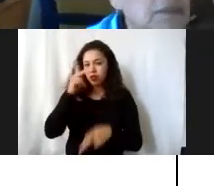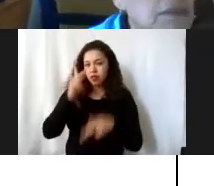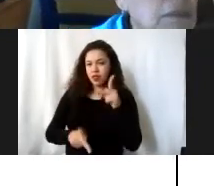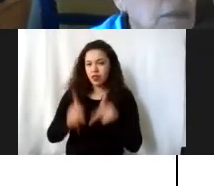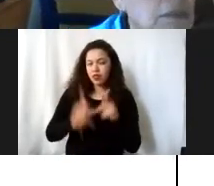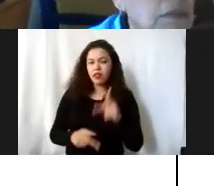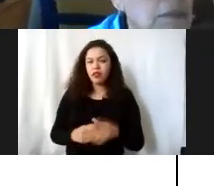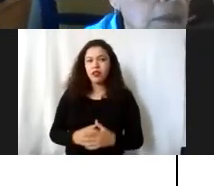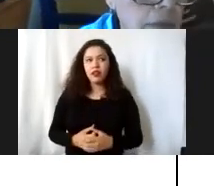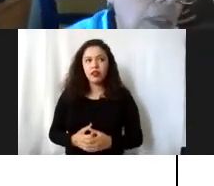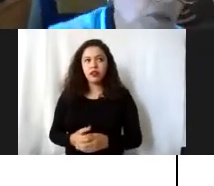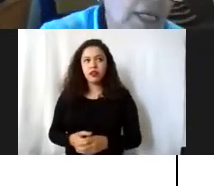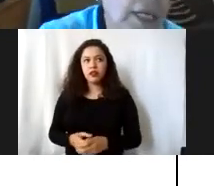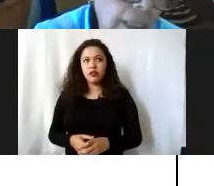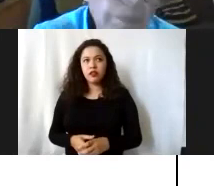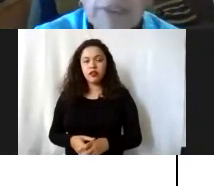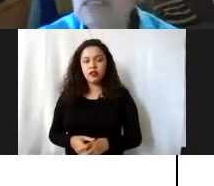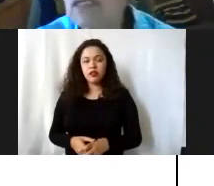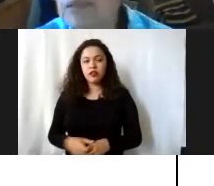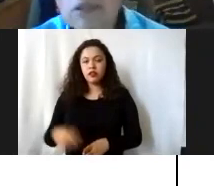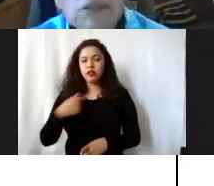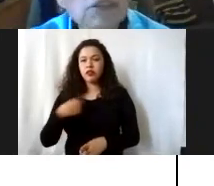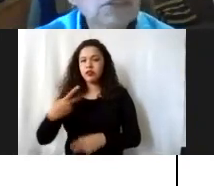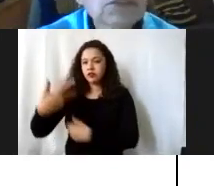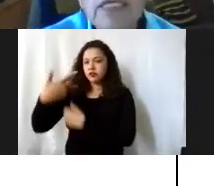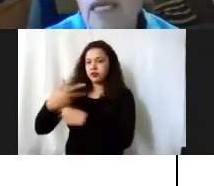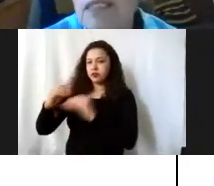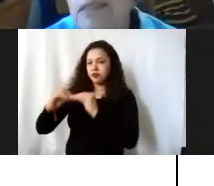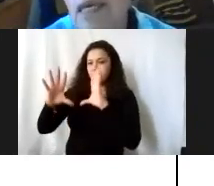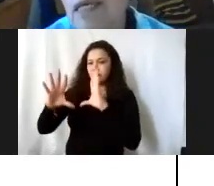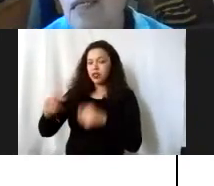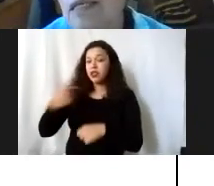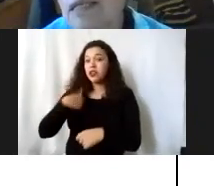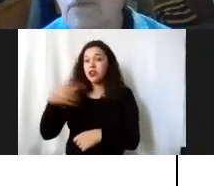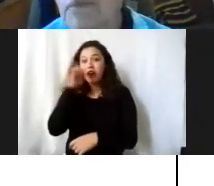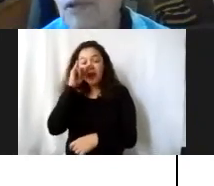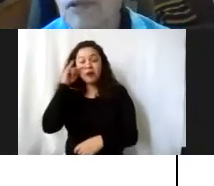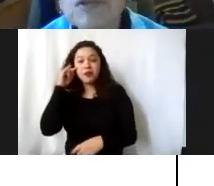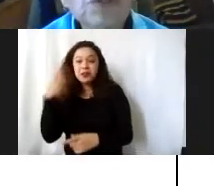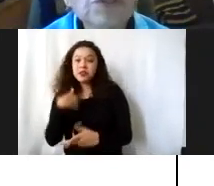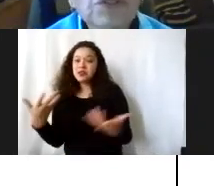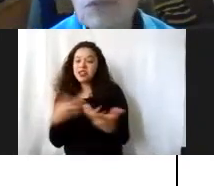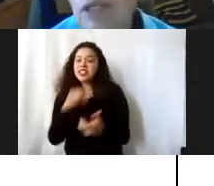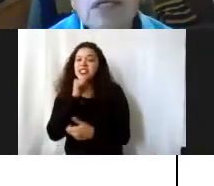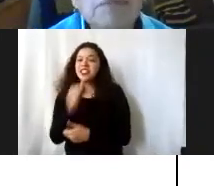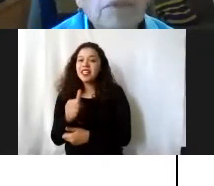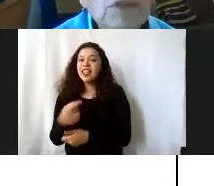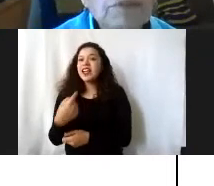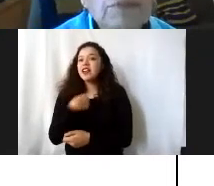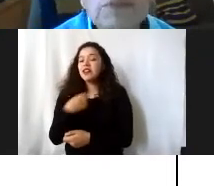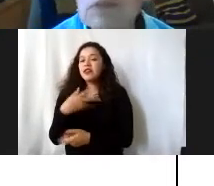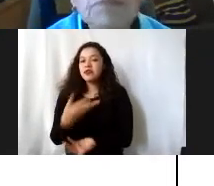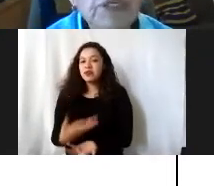vi. Tengo la cámara prendida, pero no sé qué hice. Pero yo nunca